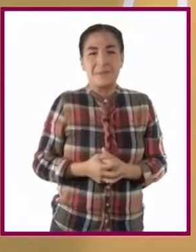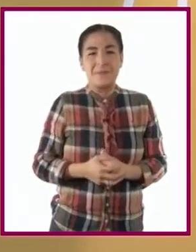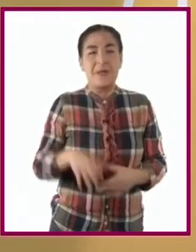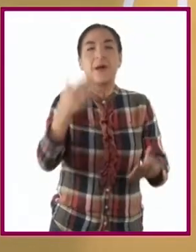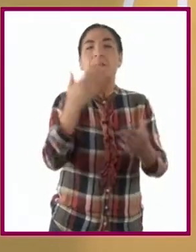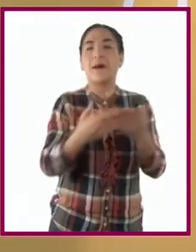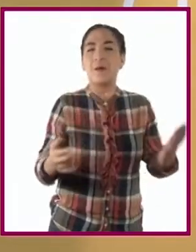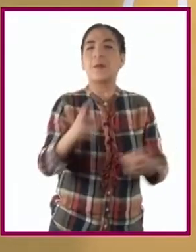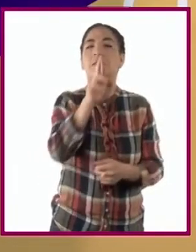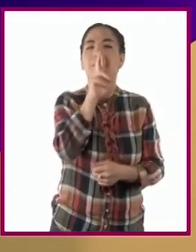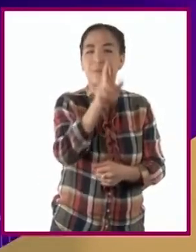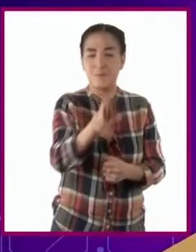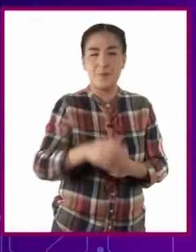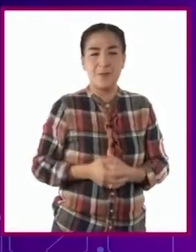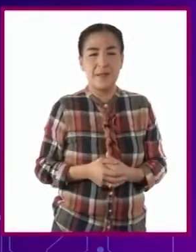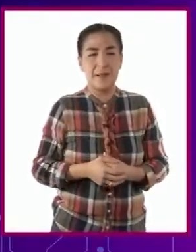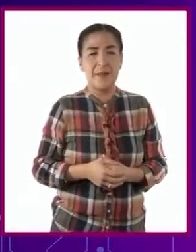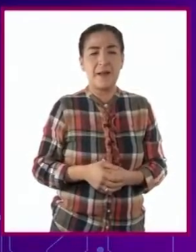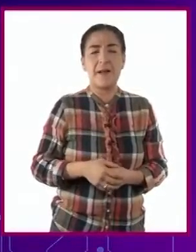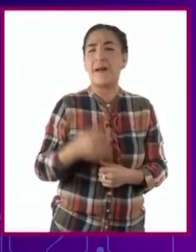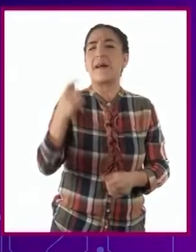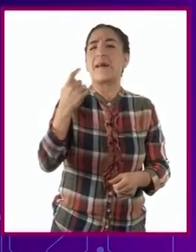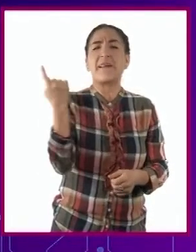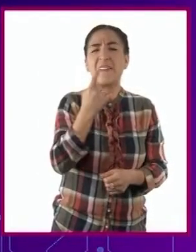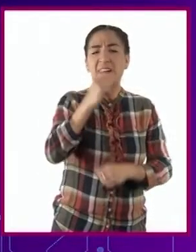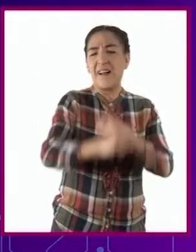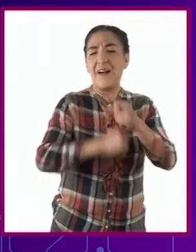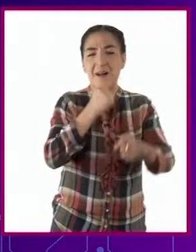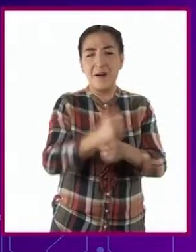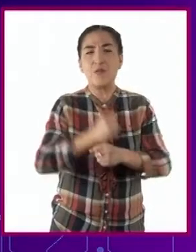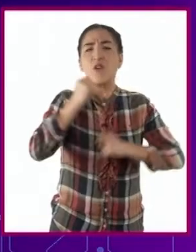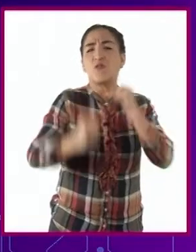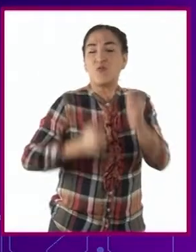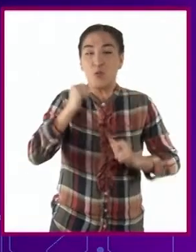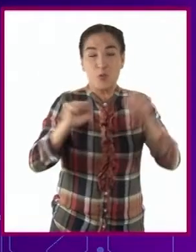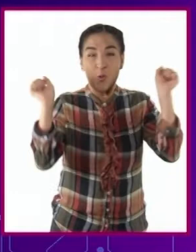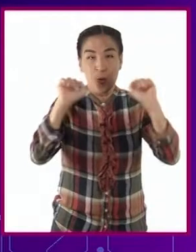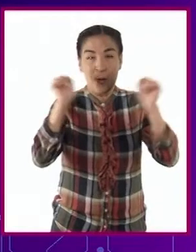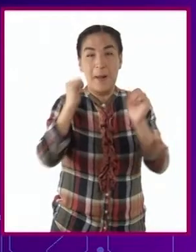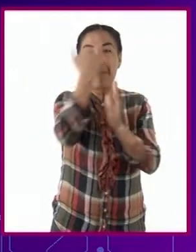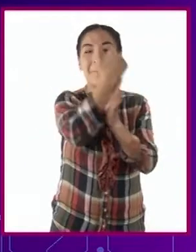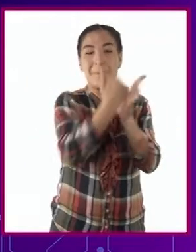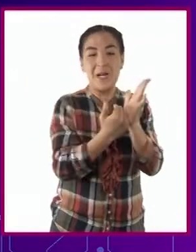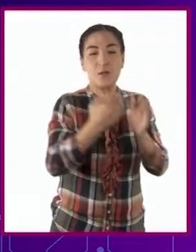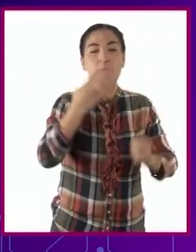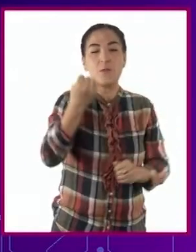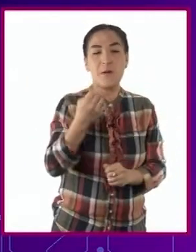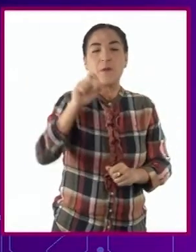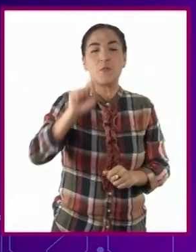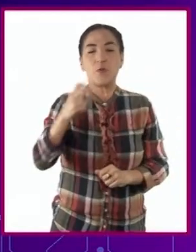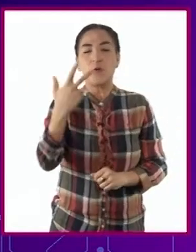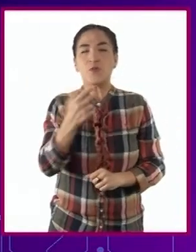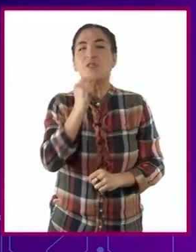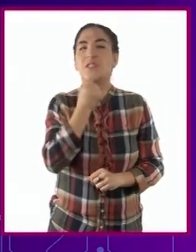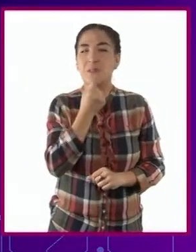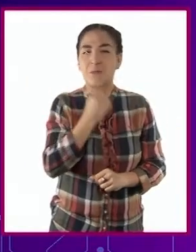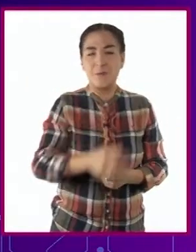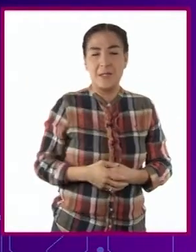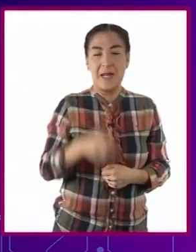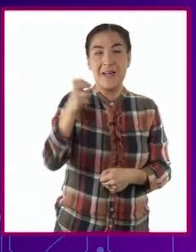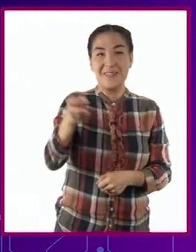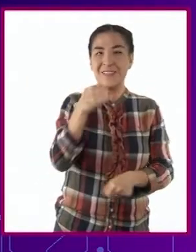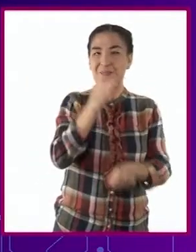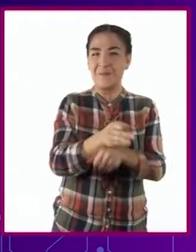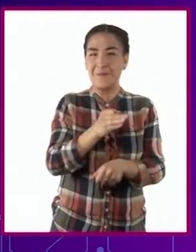Ahora respondamos. ¿En qué años corrió por debajo de 9.8 segundos? De acuerdo con la gráfica,